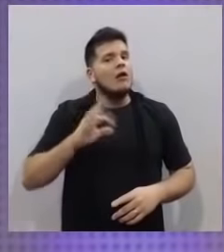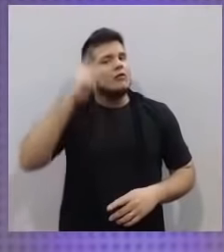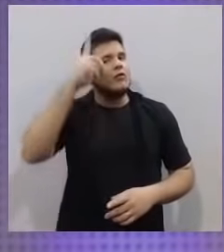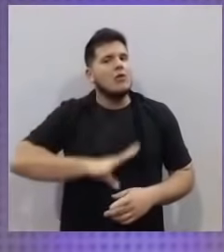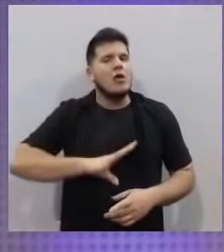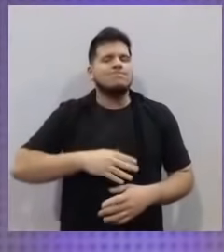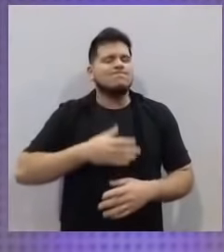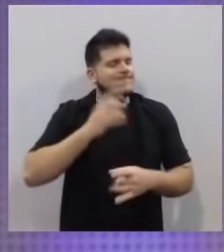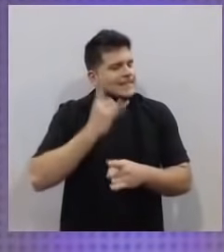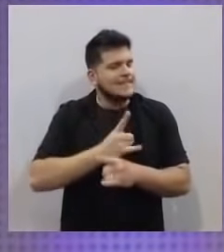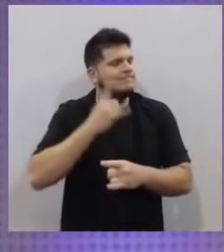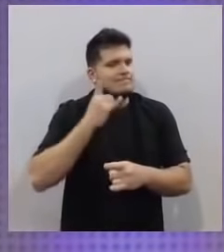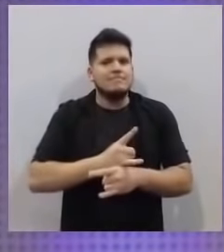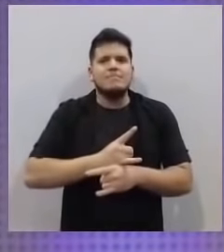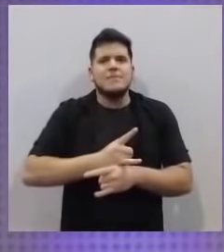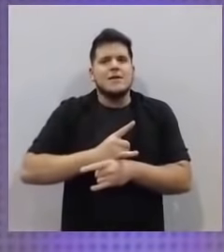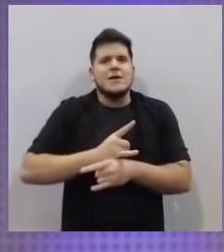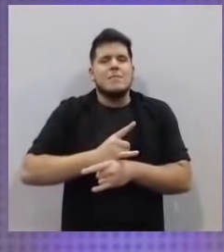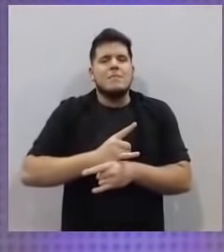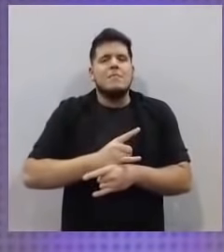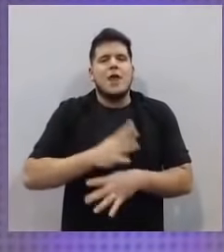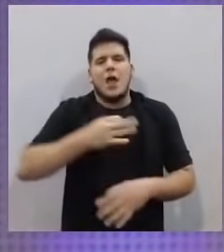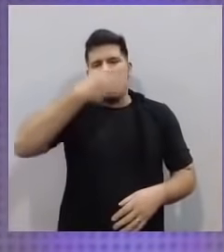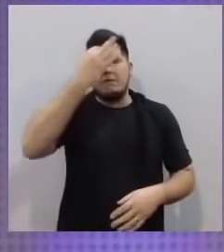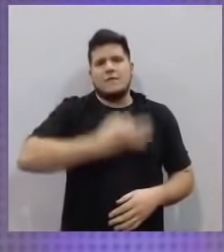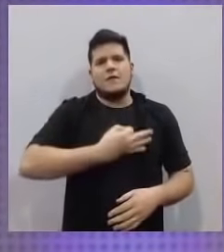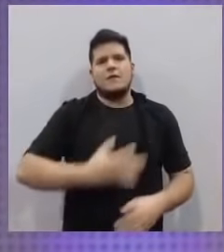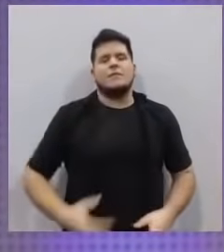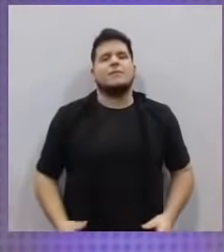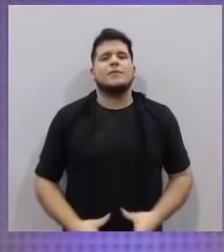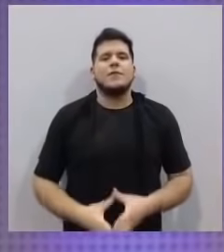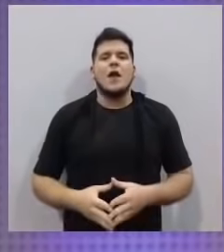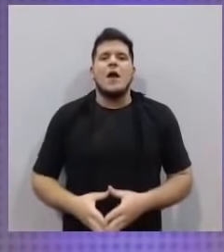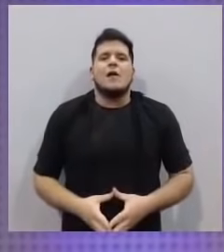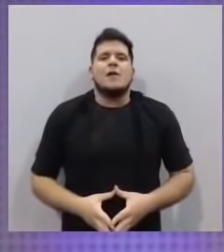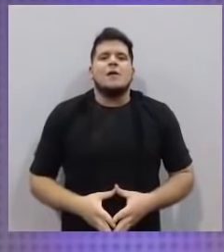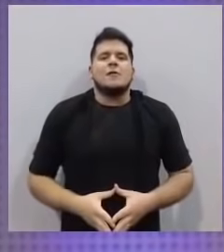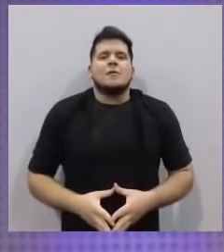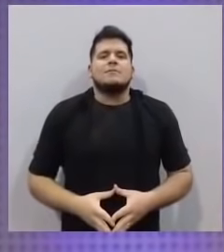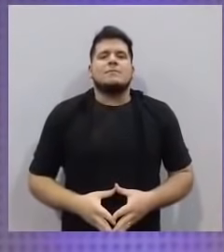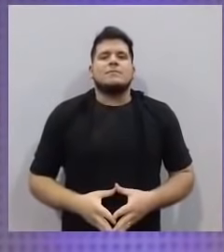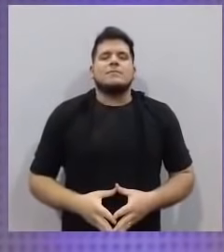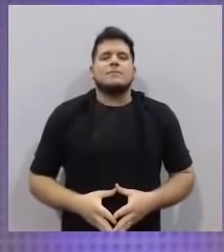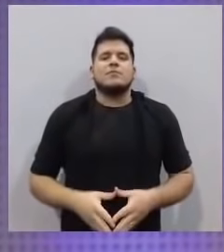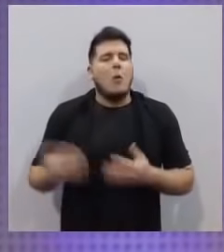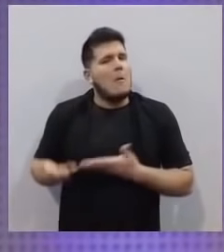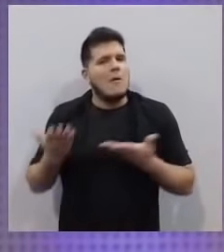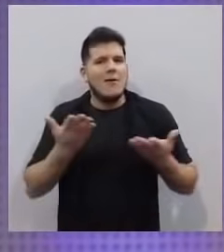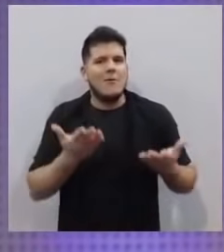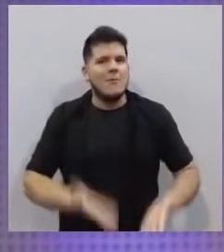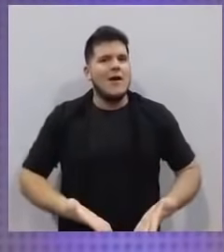bendiga grandemente tomen sus lugares bienvenidos a la casa de dios casa de bendición